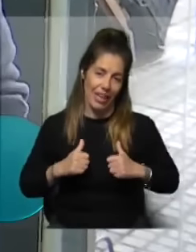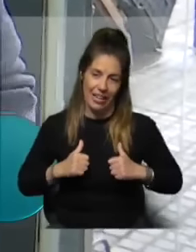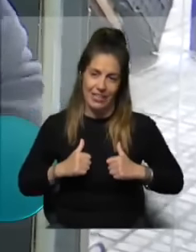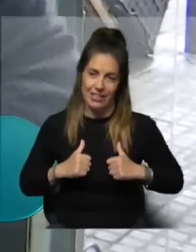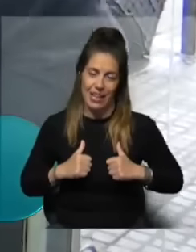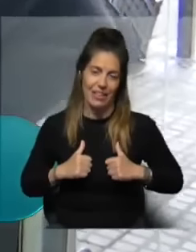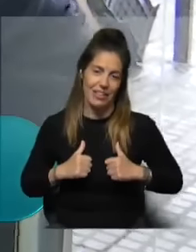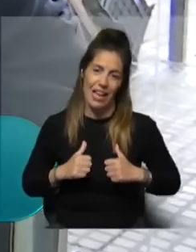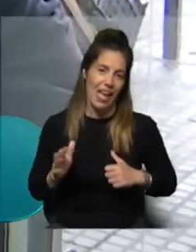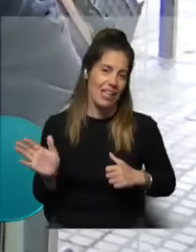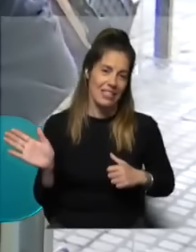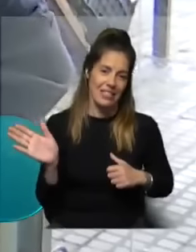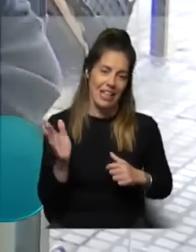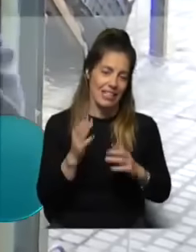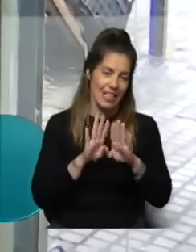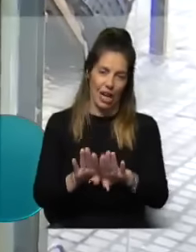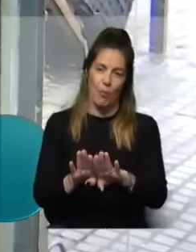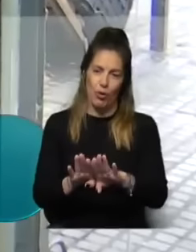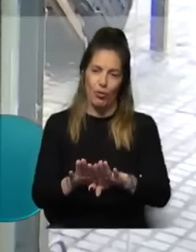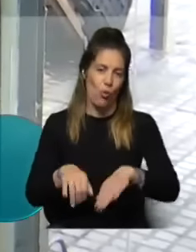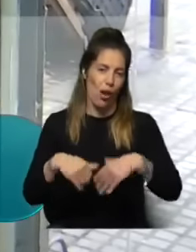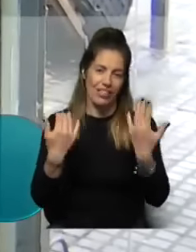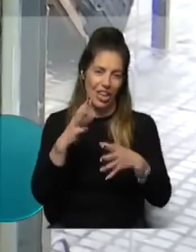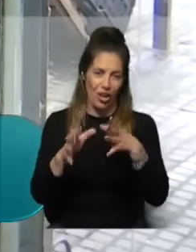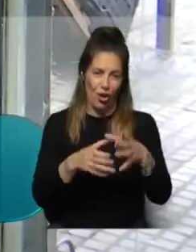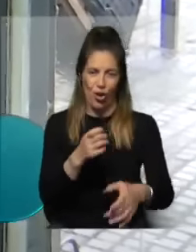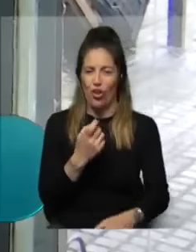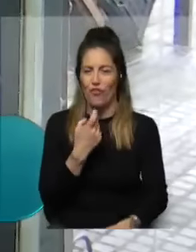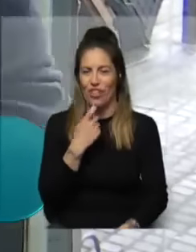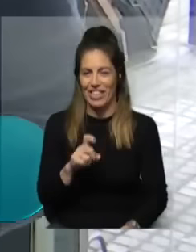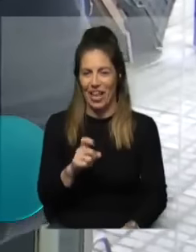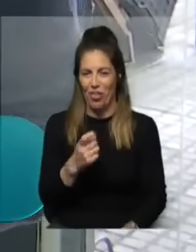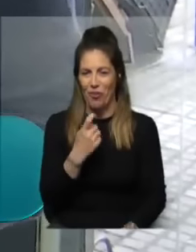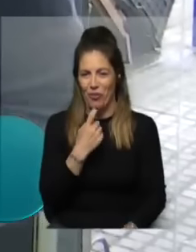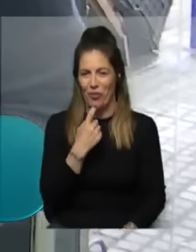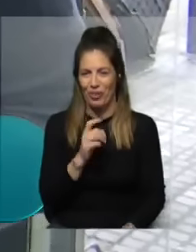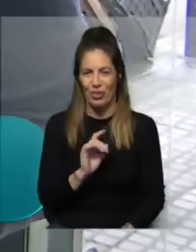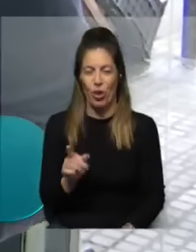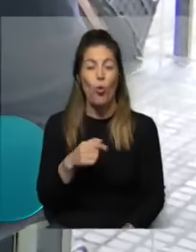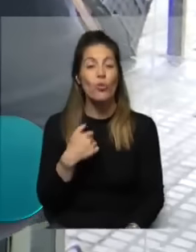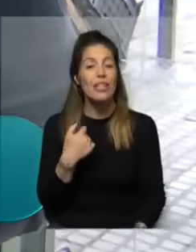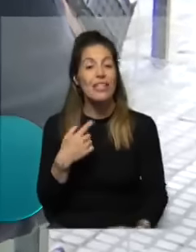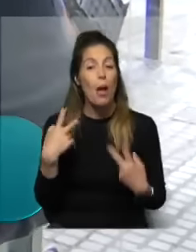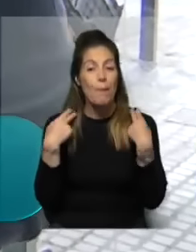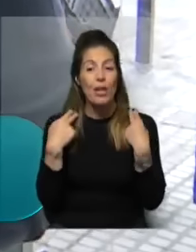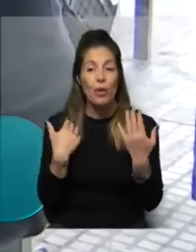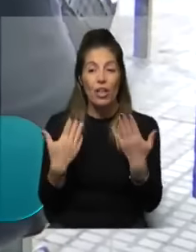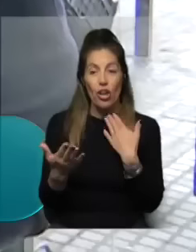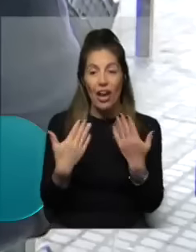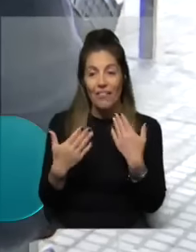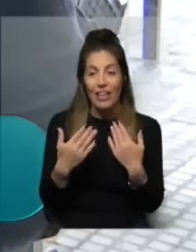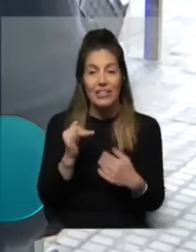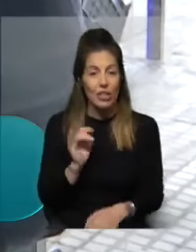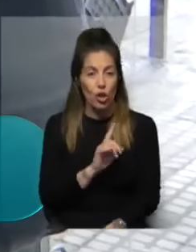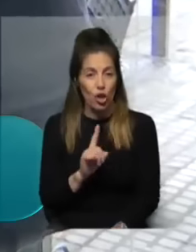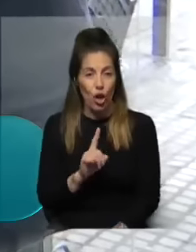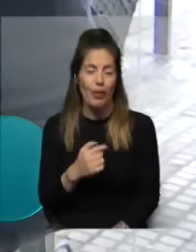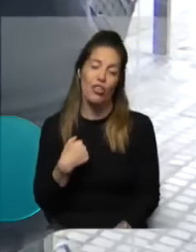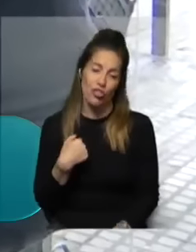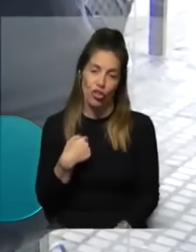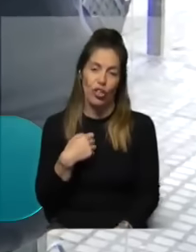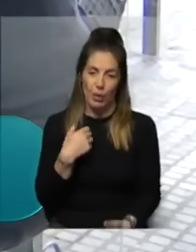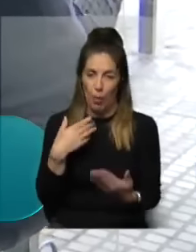rojo, los en cualquier color, lo que venga. ¿Usted tal es el peluquero que conversa o el peluquero que no? Porque ahora está, nosotros lo estamos